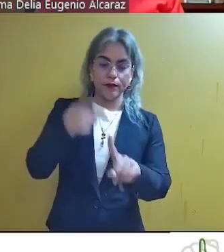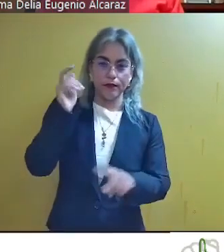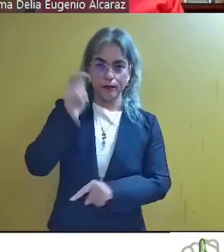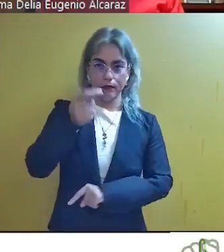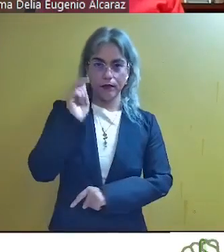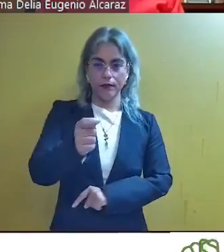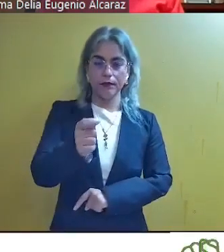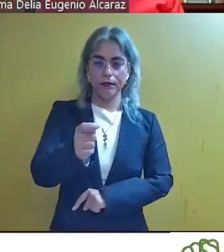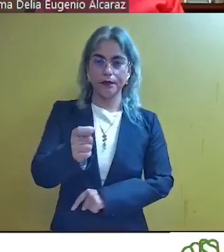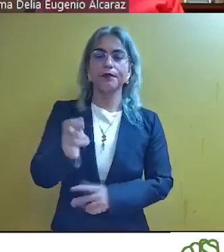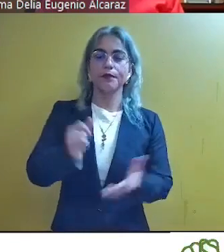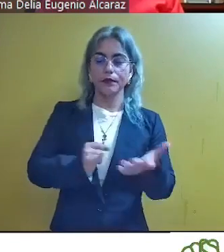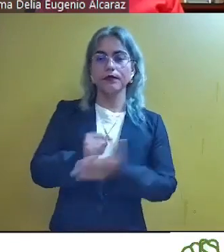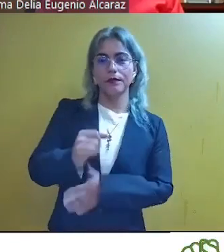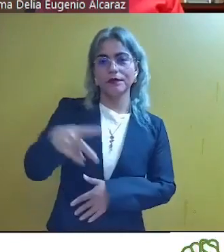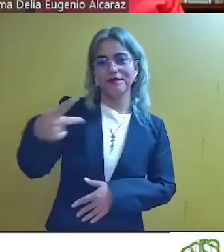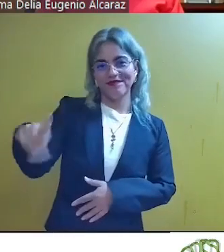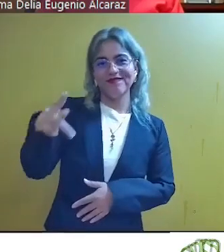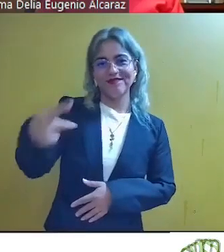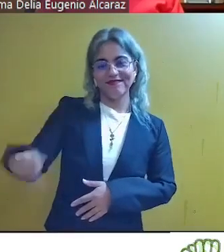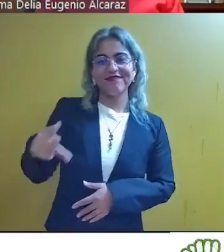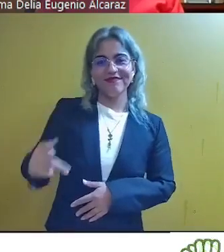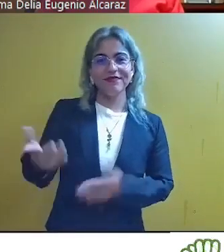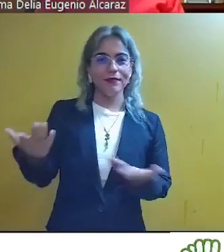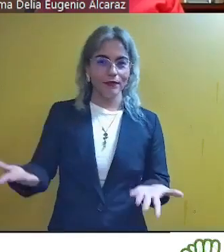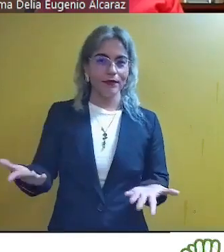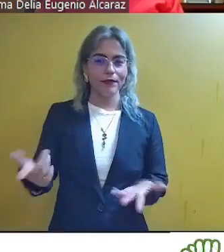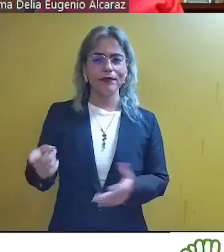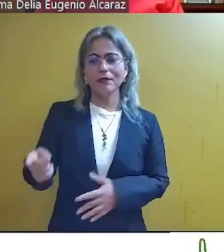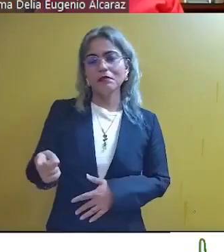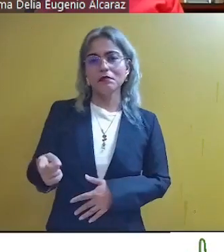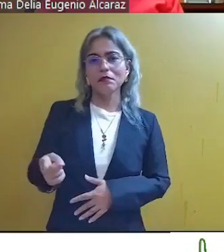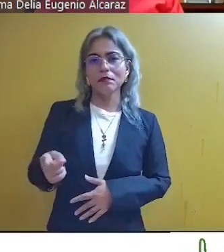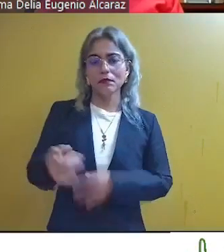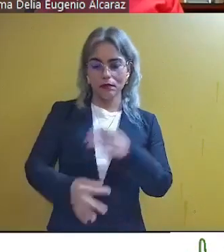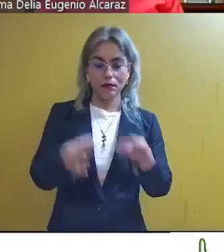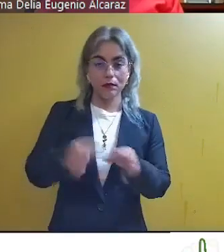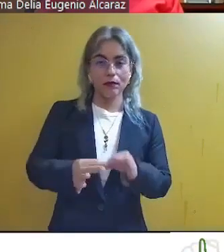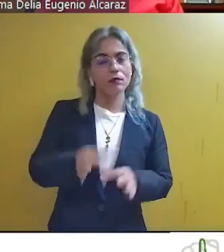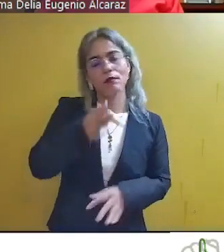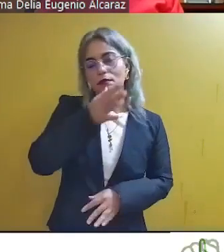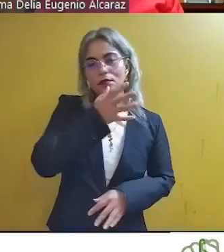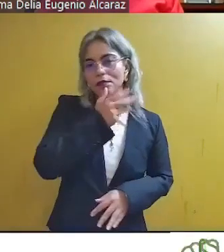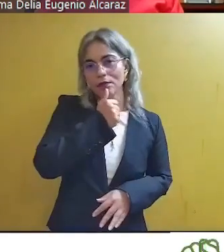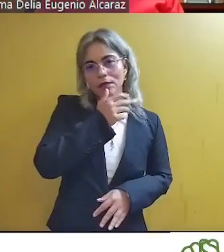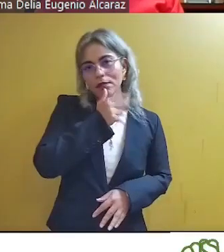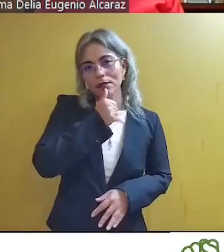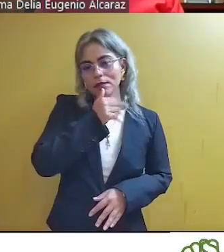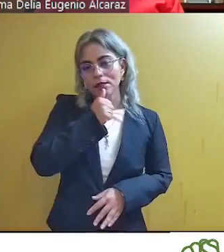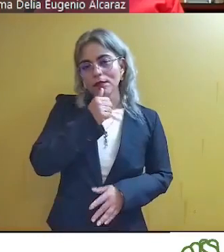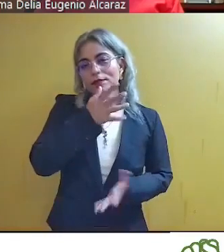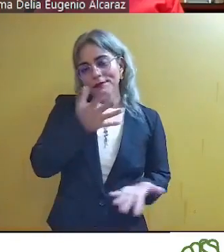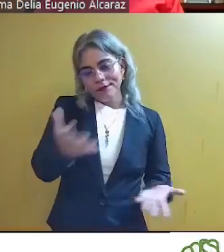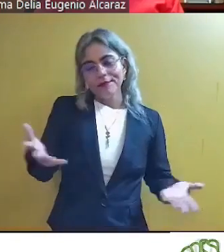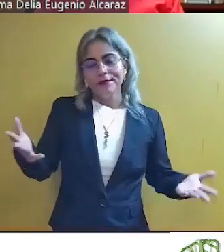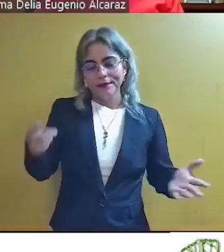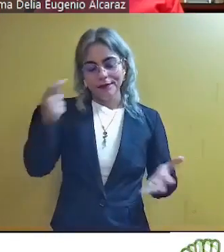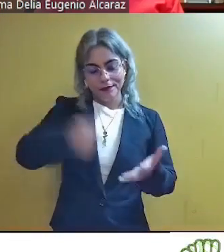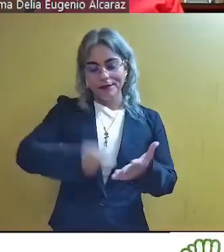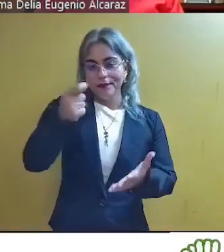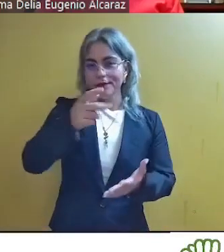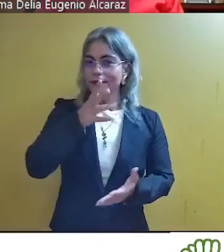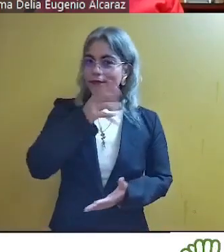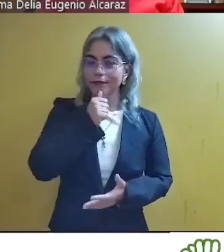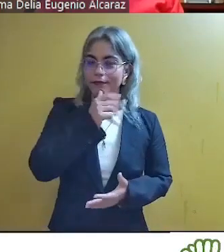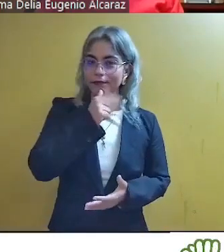del órgano responsable relativo a que existe una imposibilidad jurídica y material para cumplir con su sentencia,